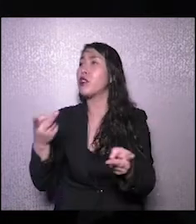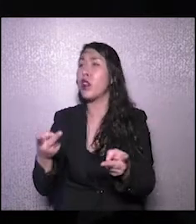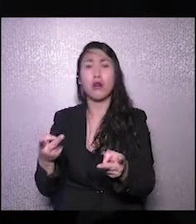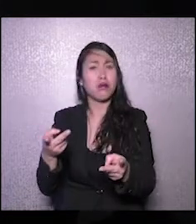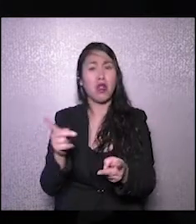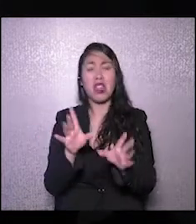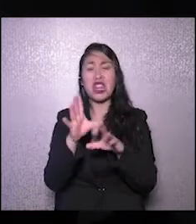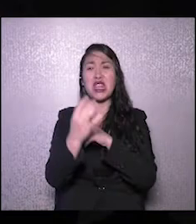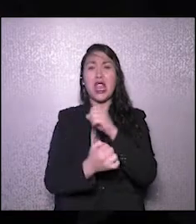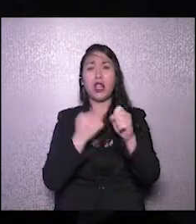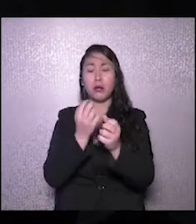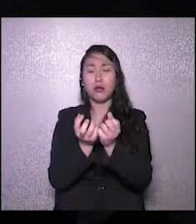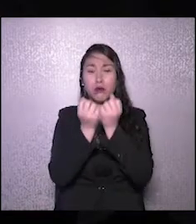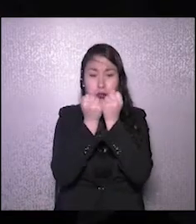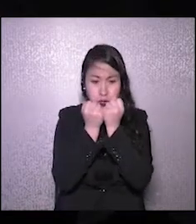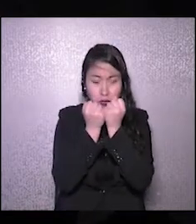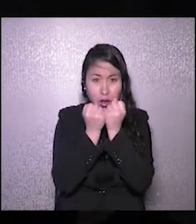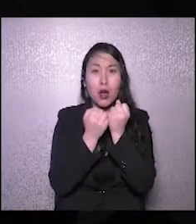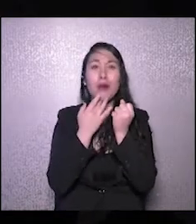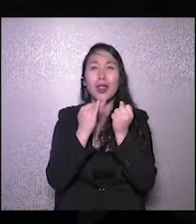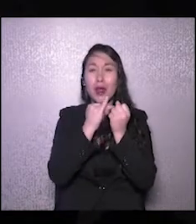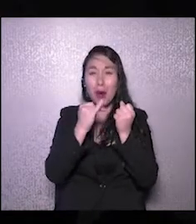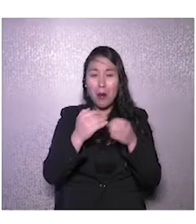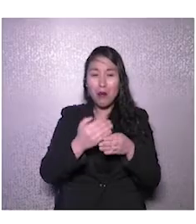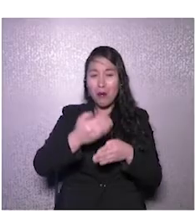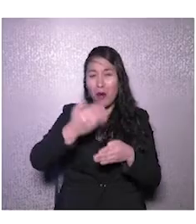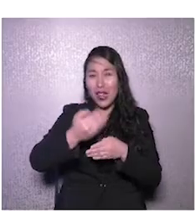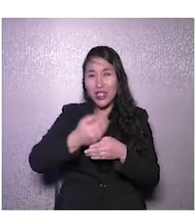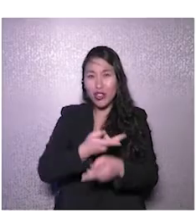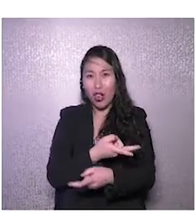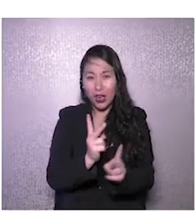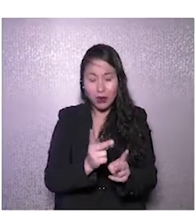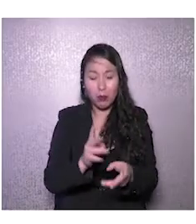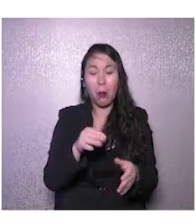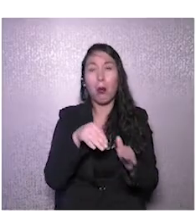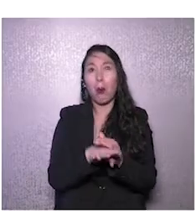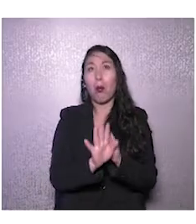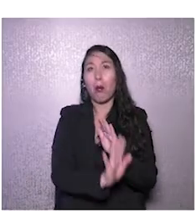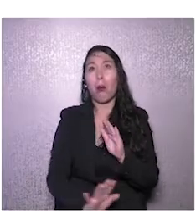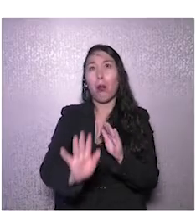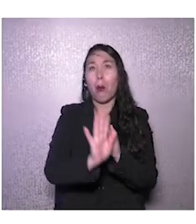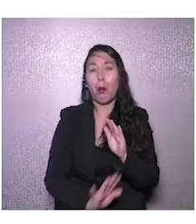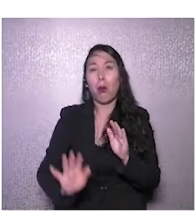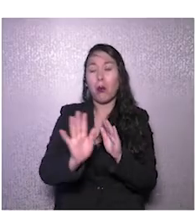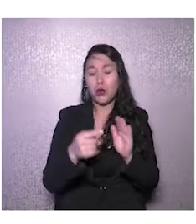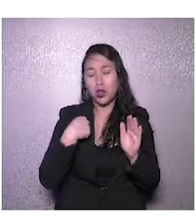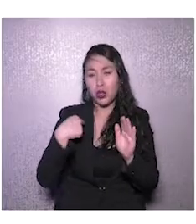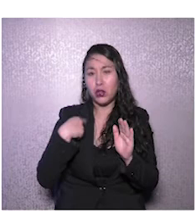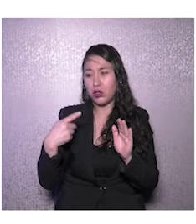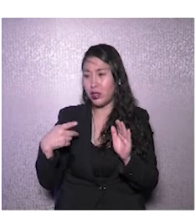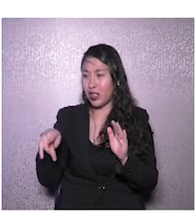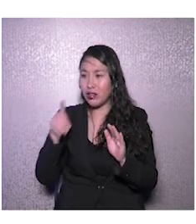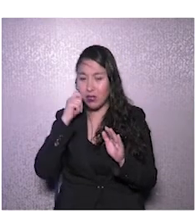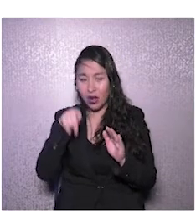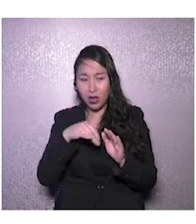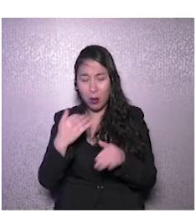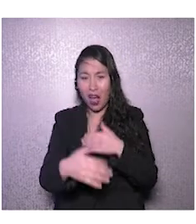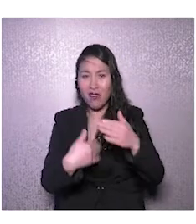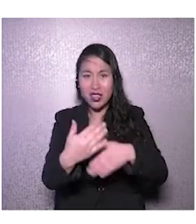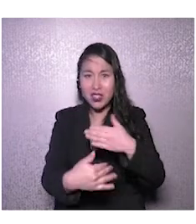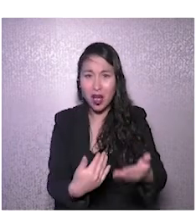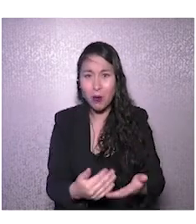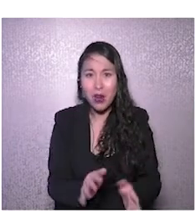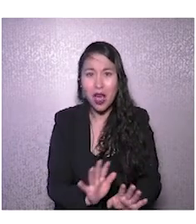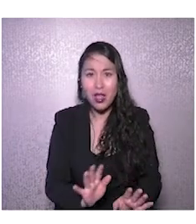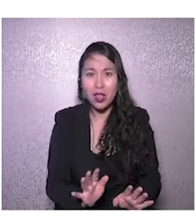el primer paper y el segundo paper, y así no avanzamos en ciencia. Así que eso es un modelo ególatra de hacer investigación. Uno debería publicar el primer